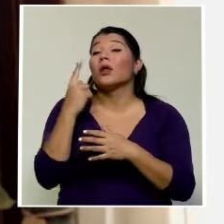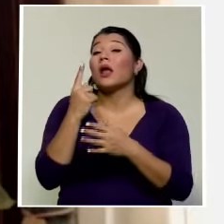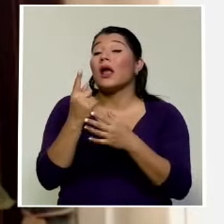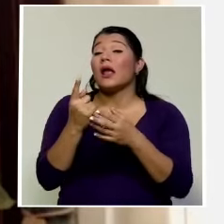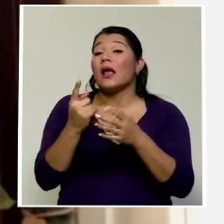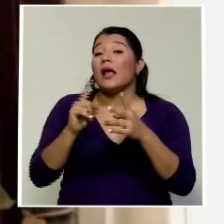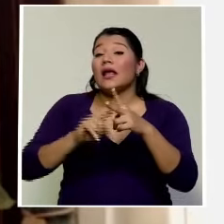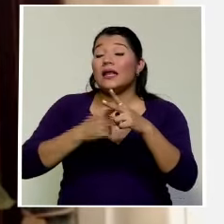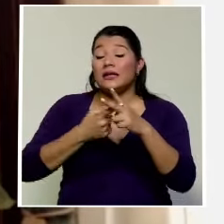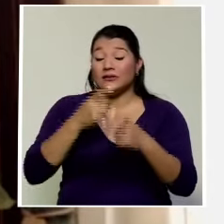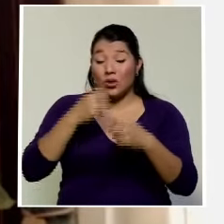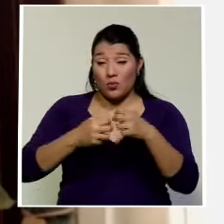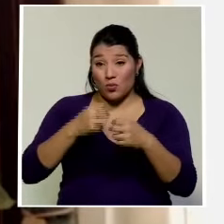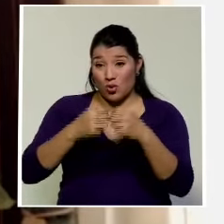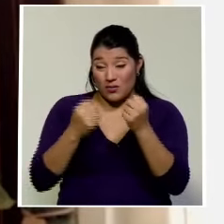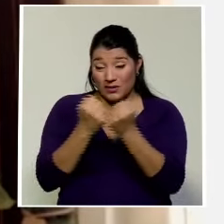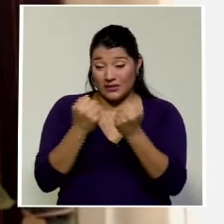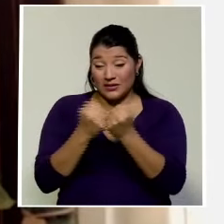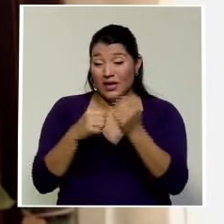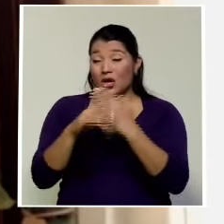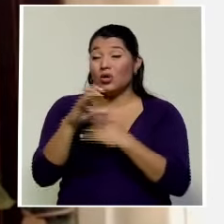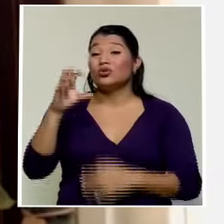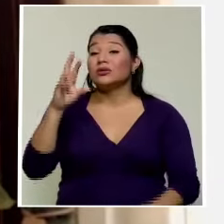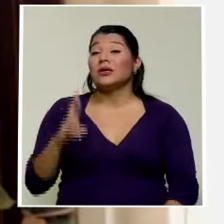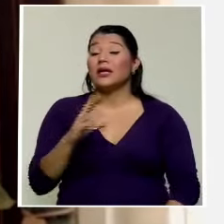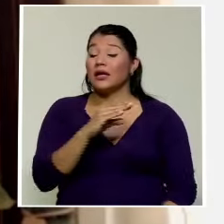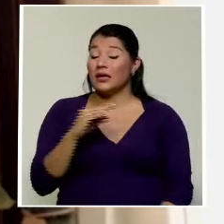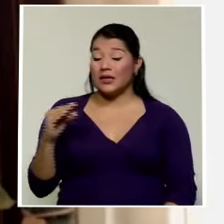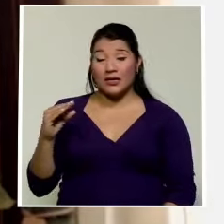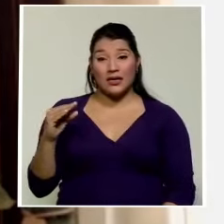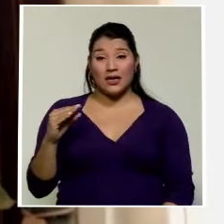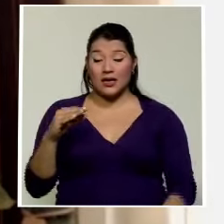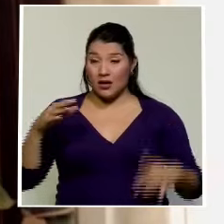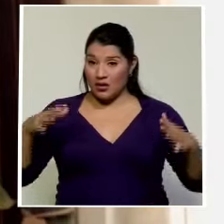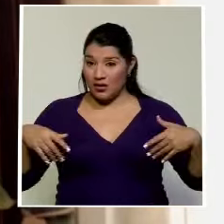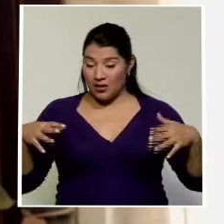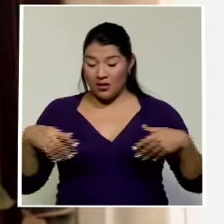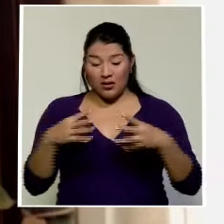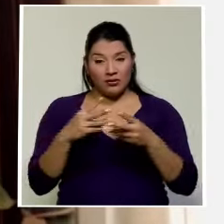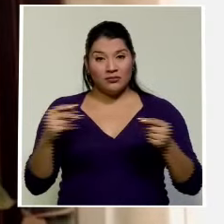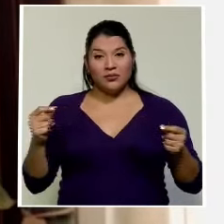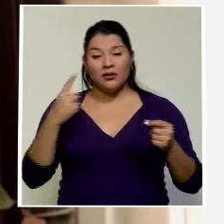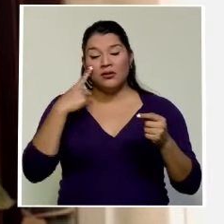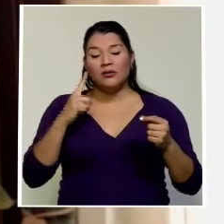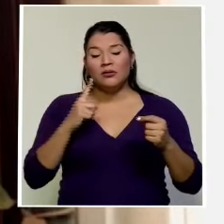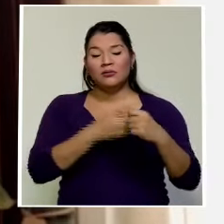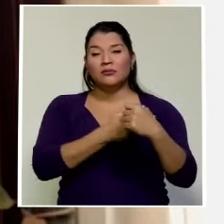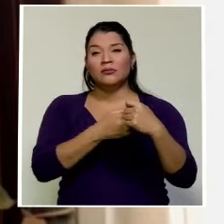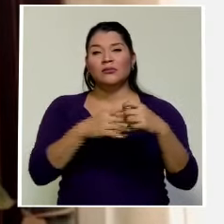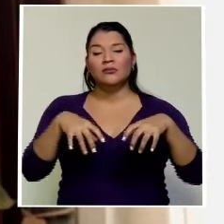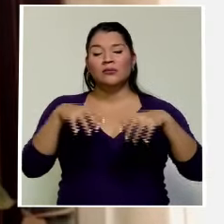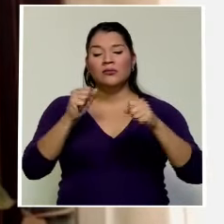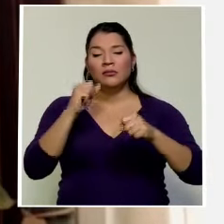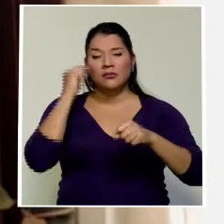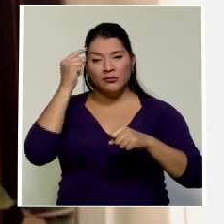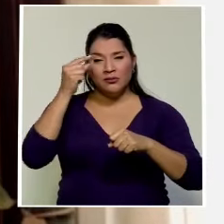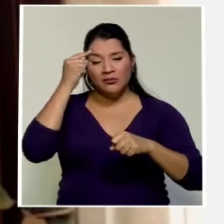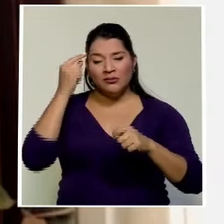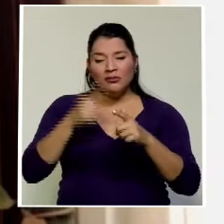problema del hacinamiento carcelario en este país y que no ha sido resuelto por el Poder Ejecutivo. Y entonces, en esa